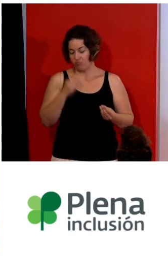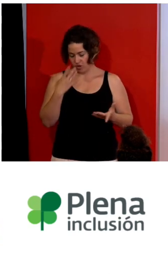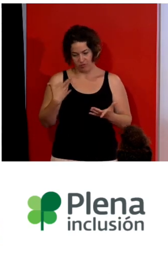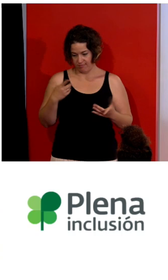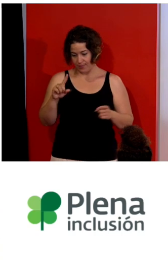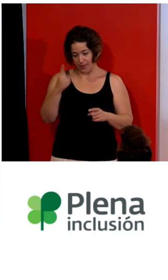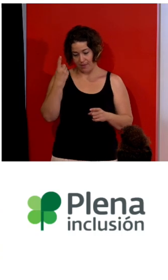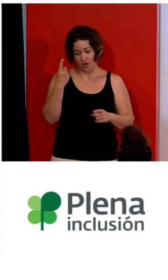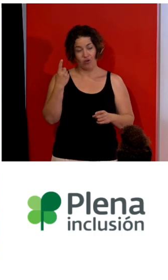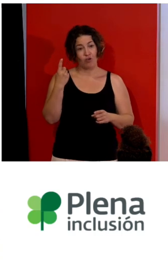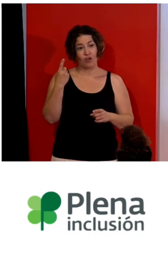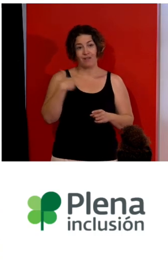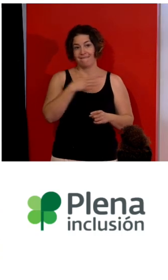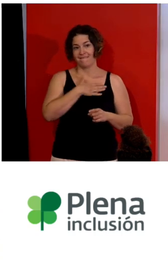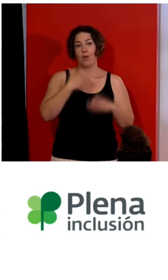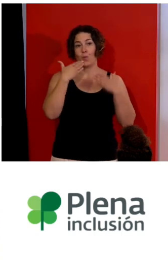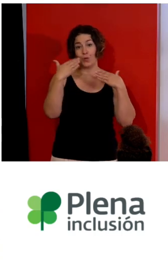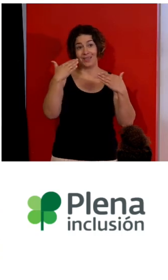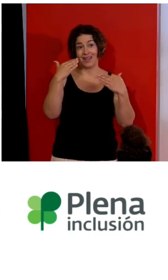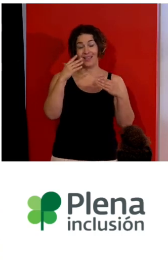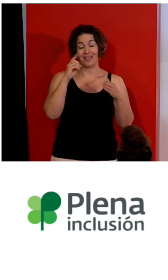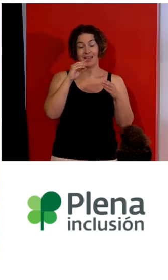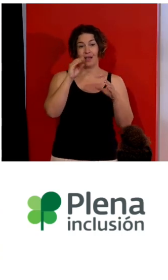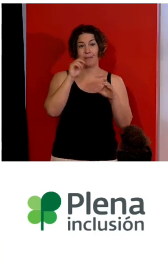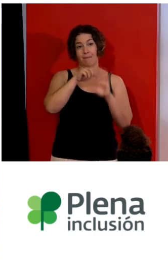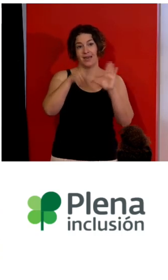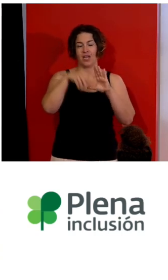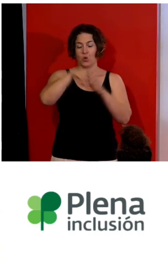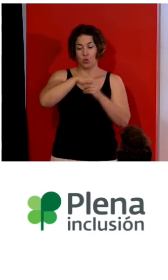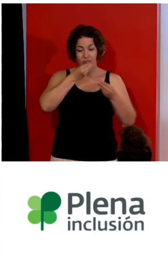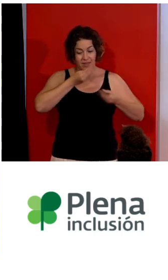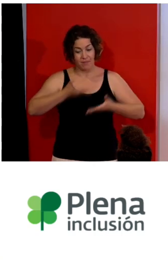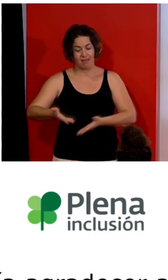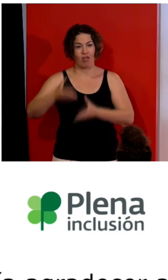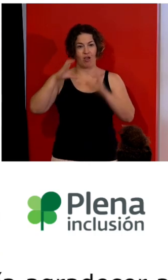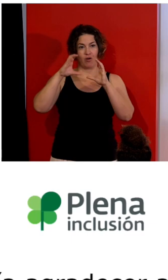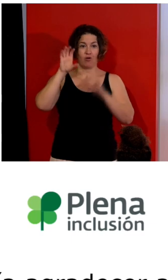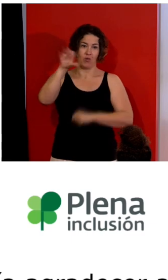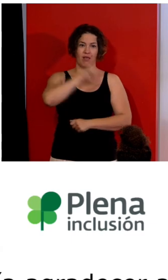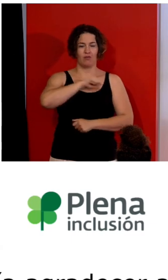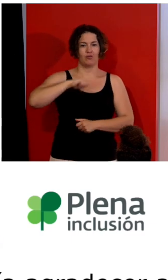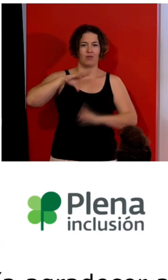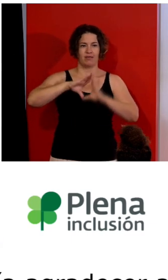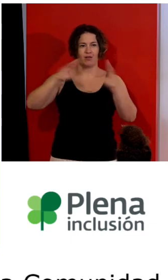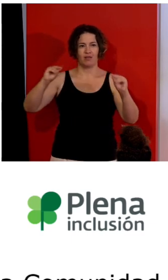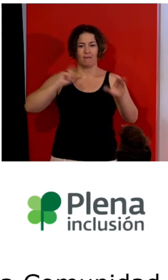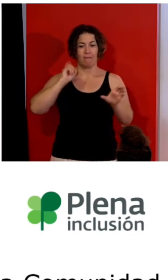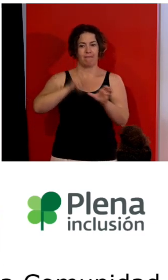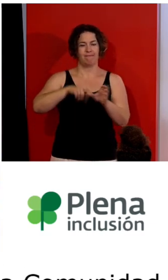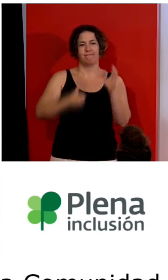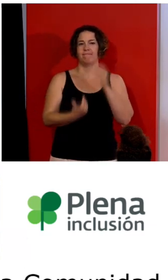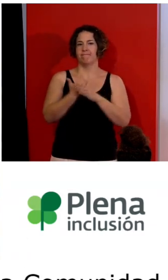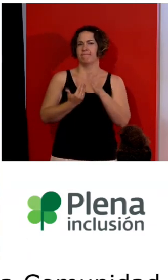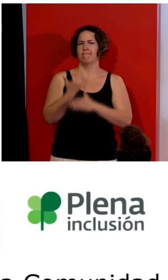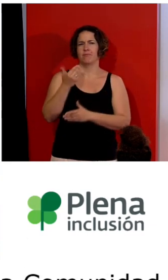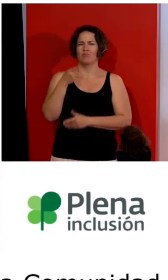todo querría agradecer a Plena Inclusión el que haya invitado a la Comunidad Autónoma de Andalucía a participar en estas jornadas